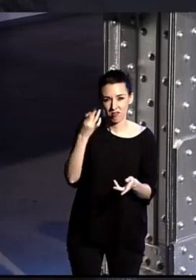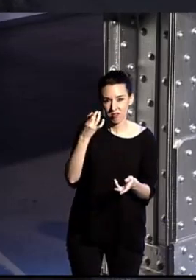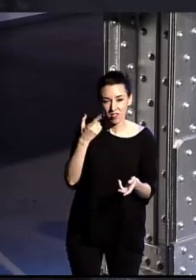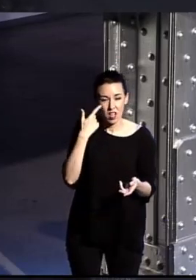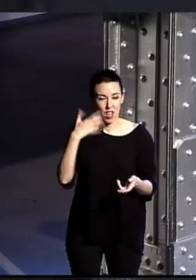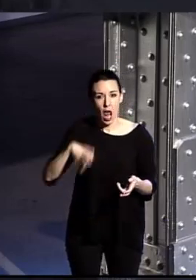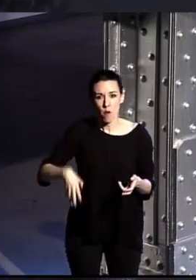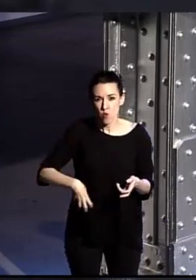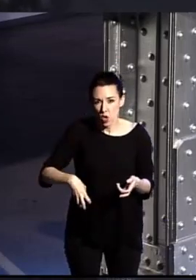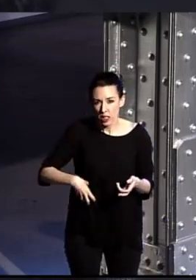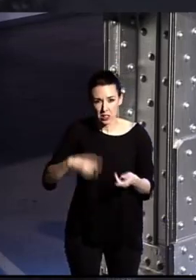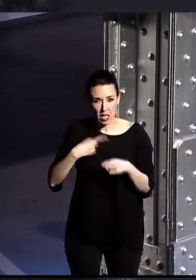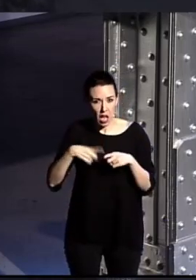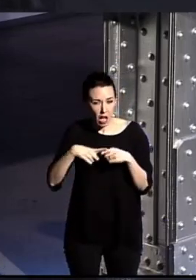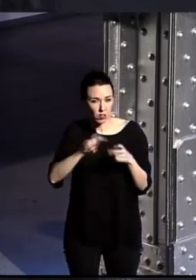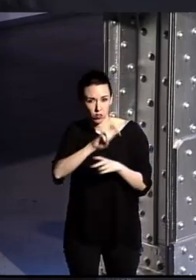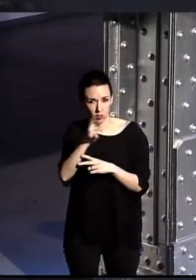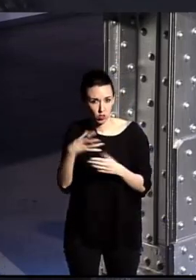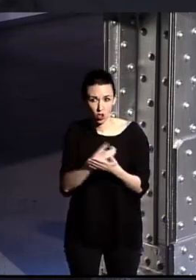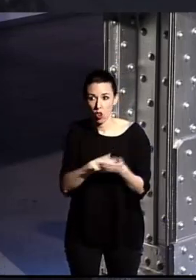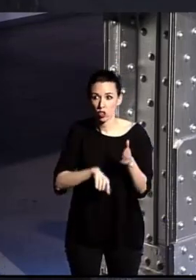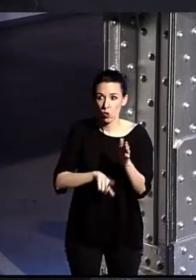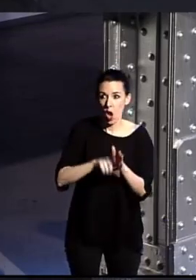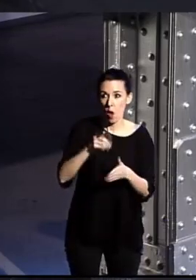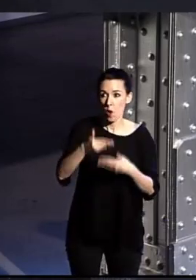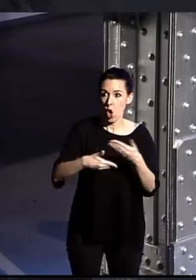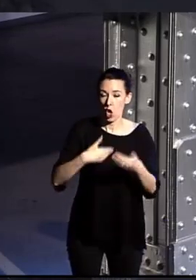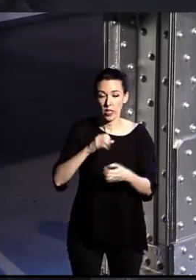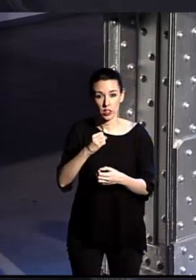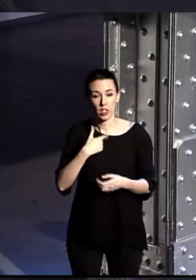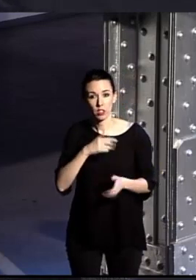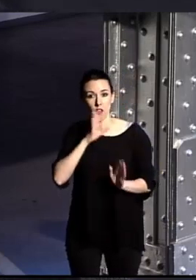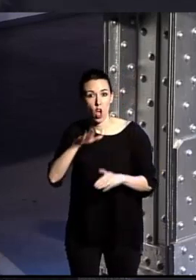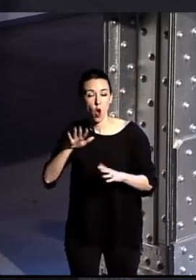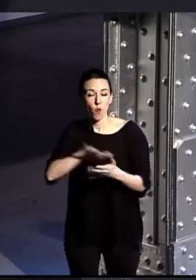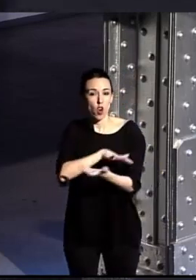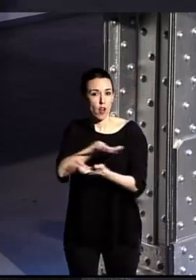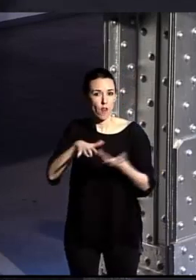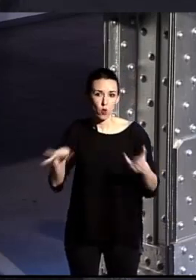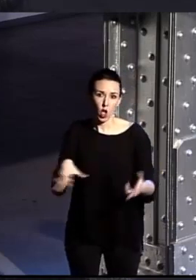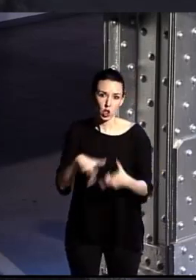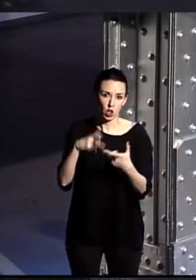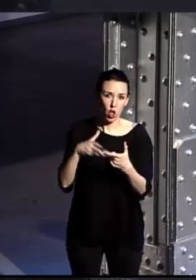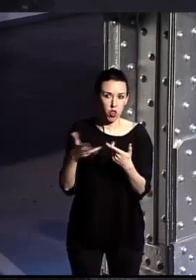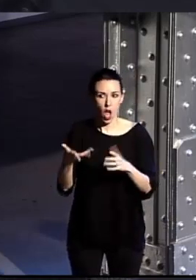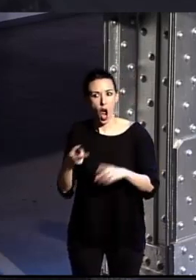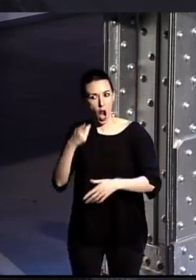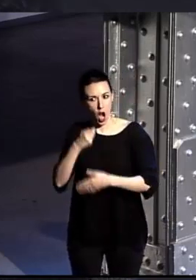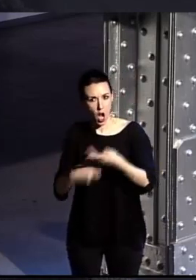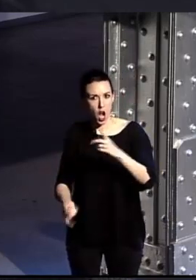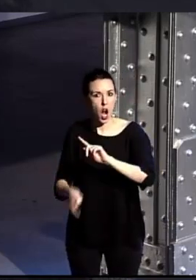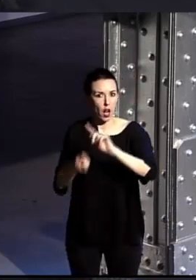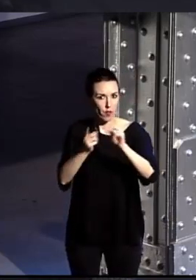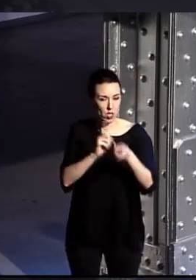de la burguesía. De alguna forma ellos sí eran todos progresistas, eran partidarios de una revolución social más o menos radical. Galdós